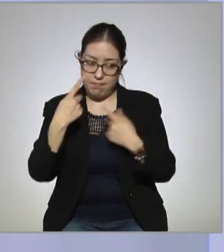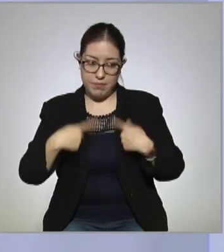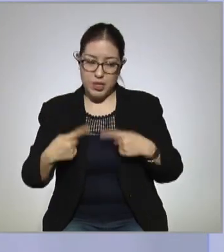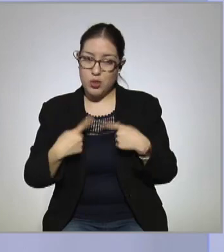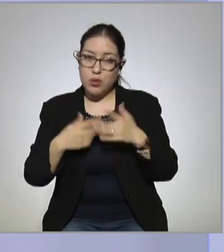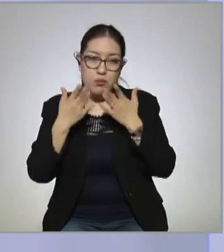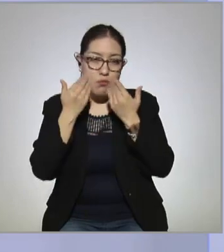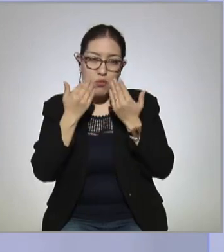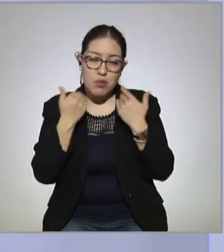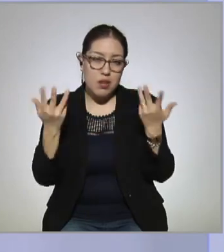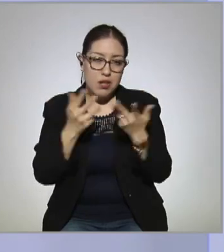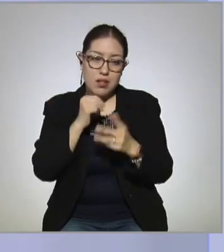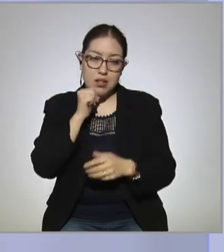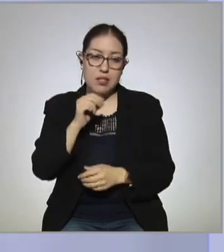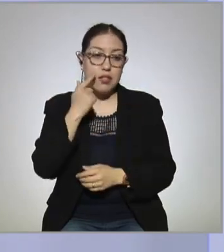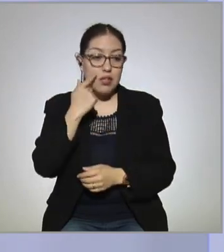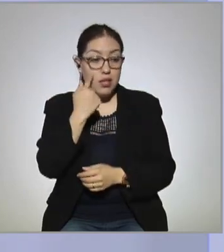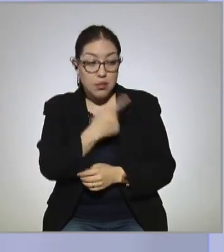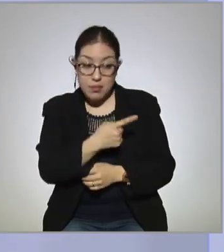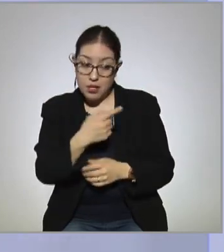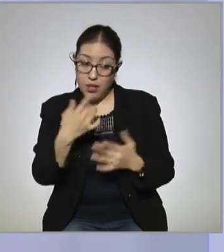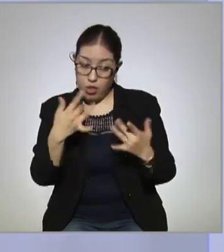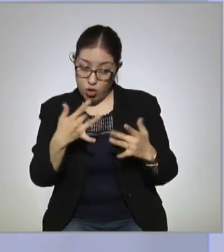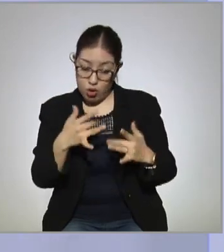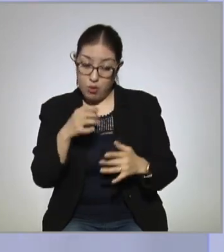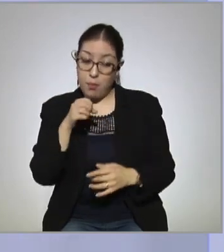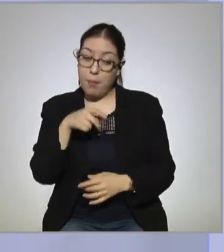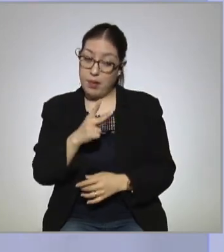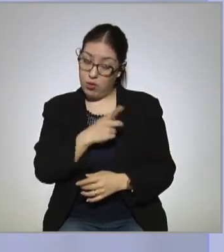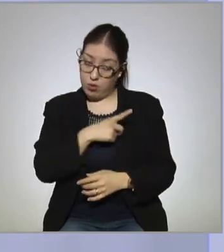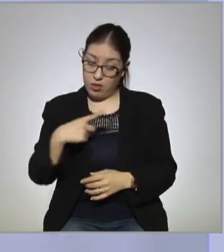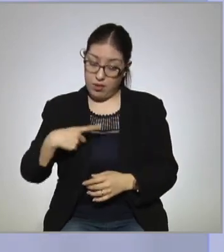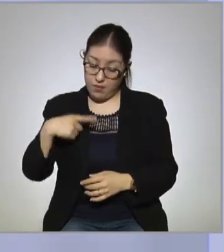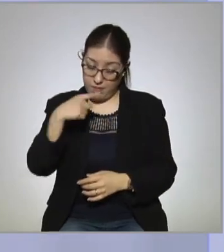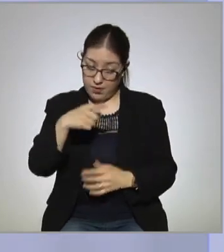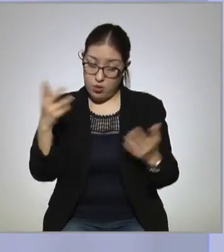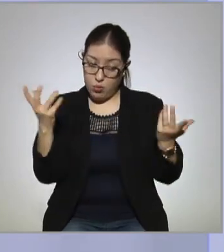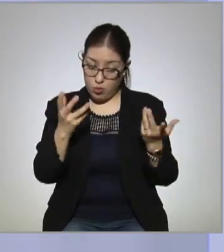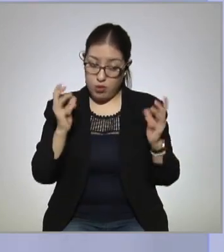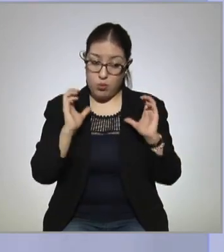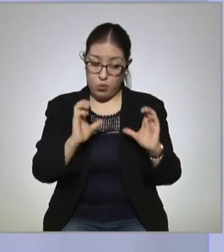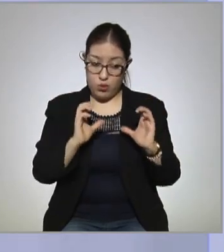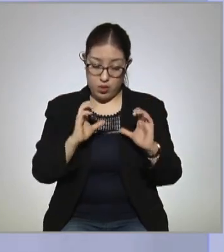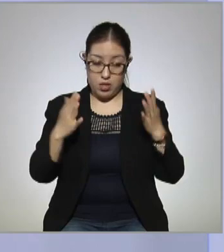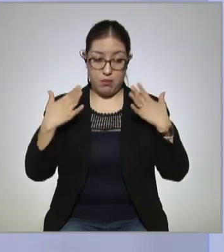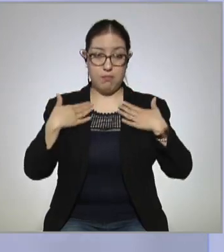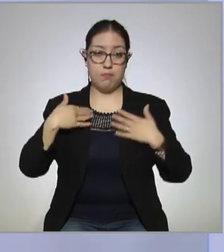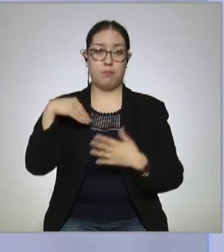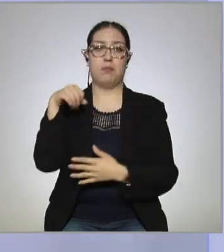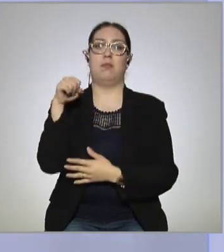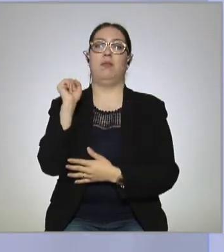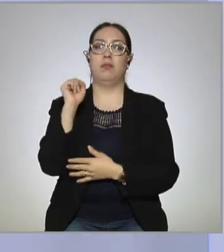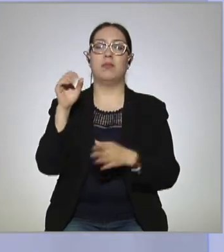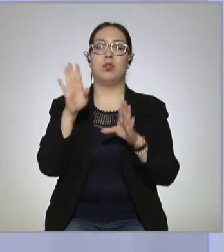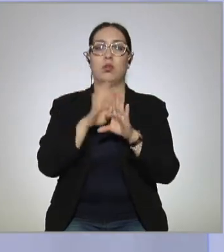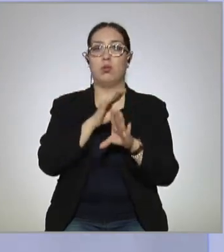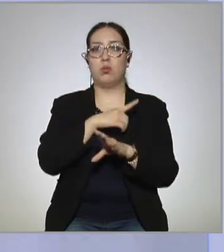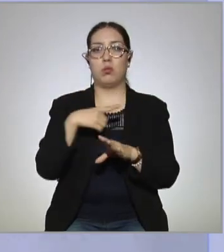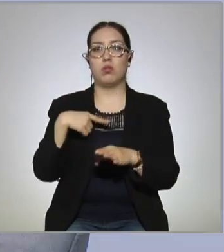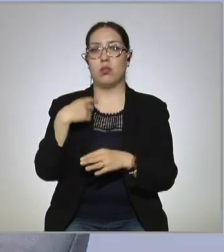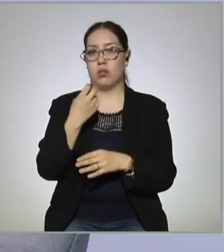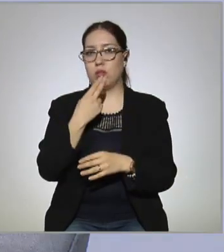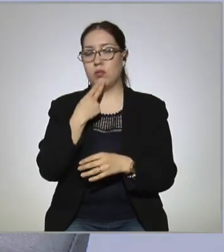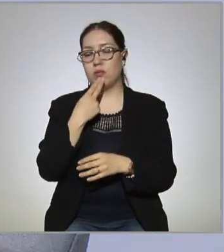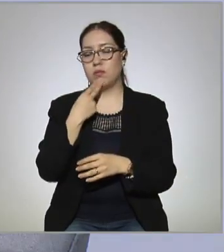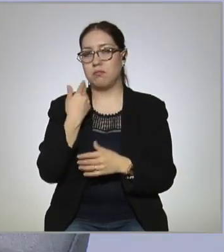le informamos, esto va a quitar el dolor, pero aparte tienes que cuidar esta postura, este fortalecimiento, aparte que se va a ver intervenirte, funciona muy bien